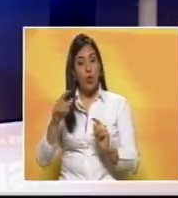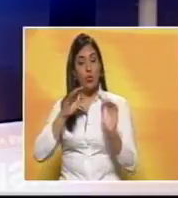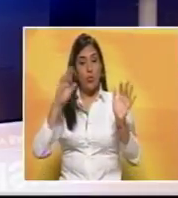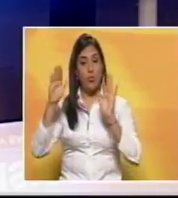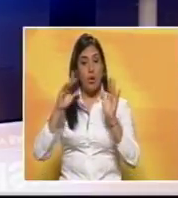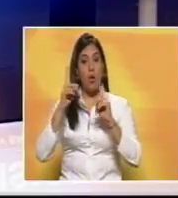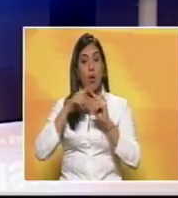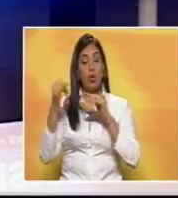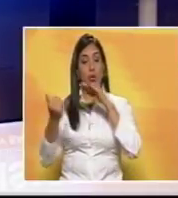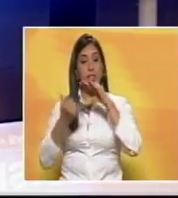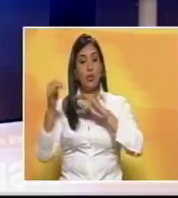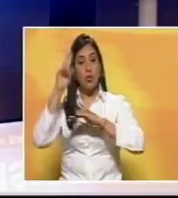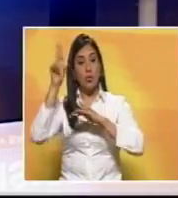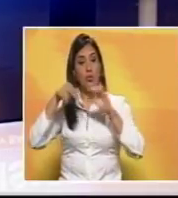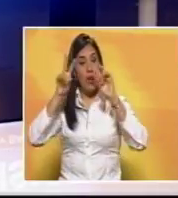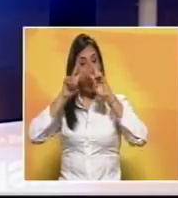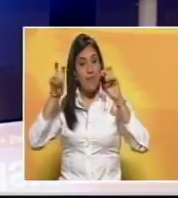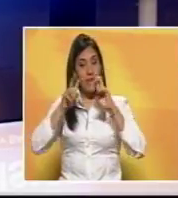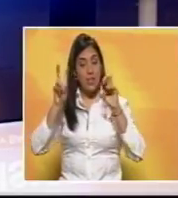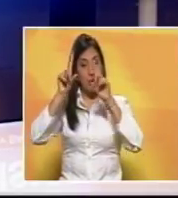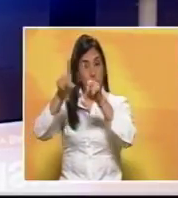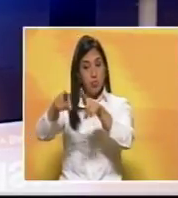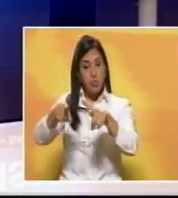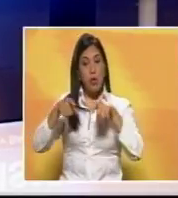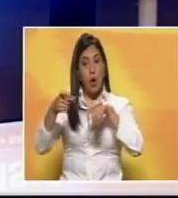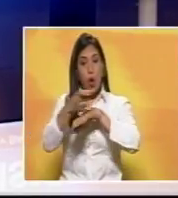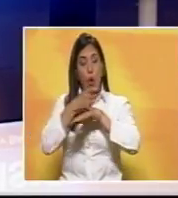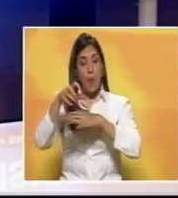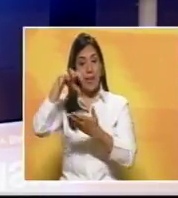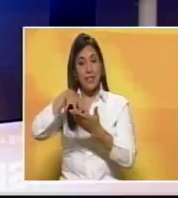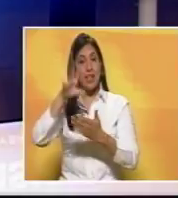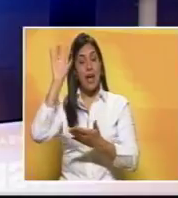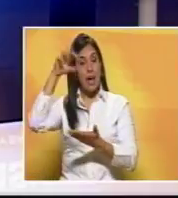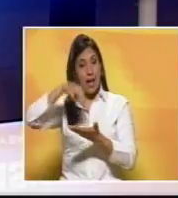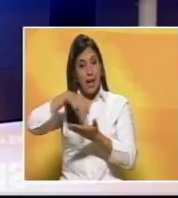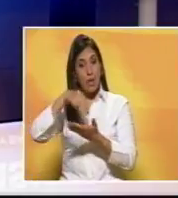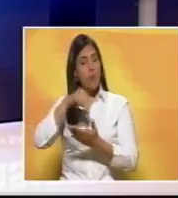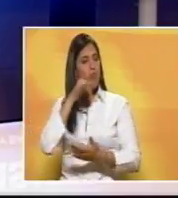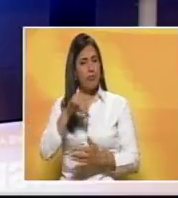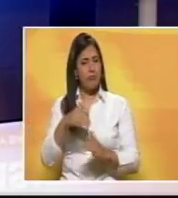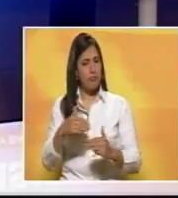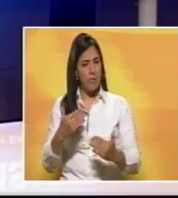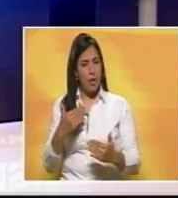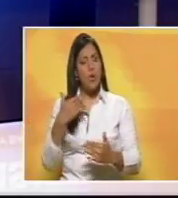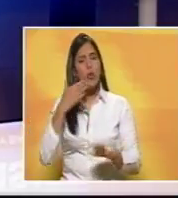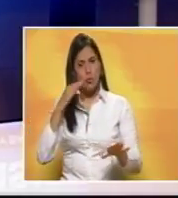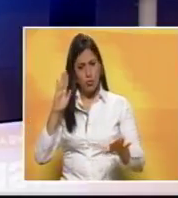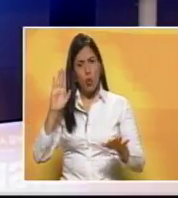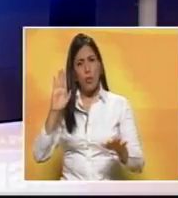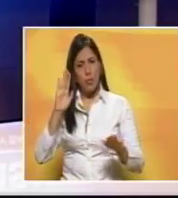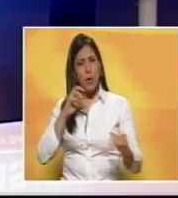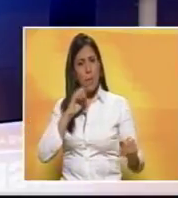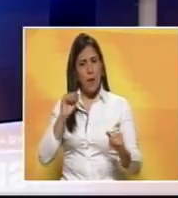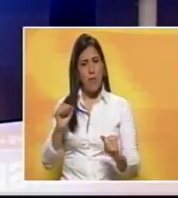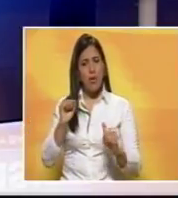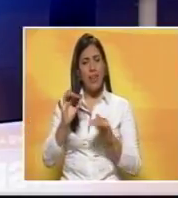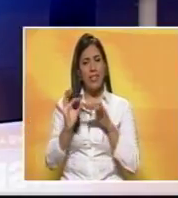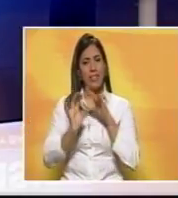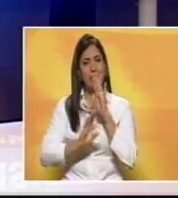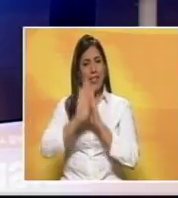recorrido por el Instituto Nacional de Investigaciones Agrícolas, el gobernador del estado de Aragua, Rodolfo Marco Torre, manifestó su compromiso de potenciar el